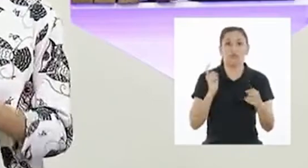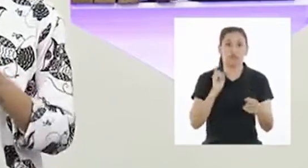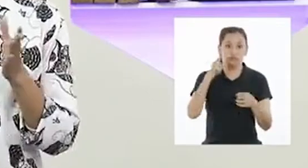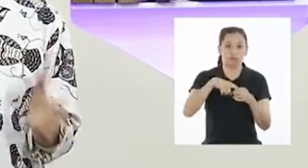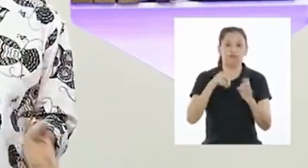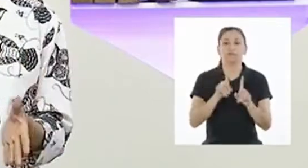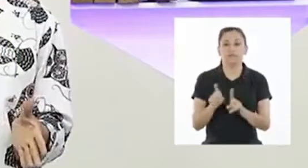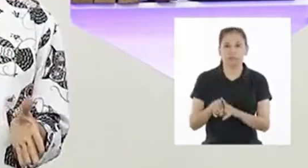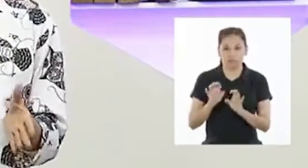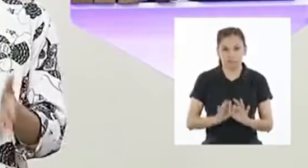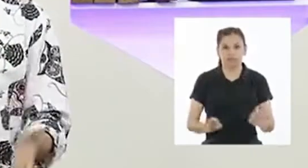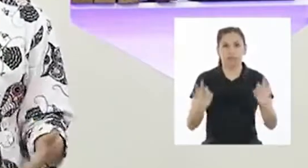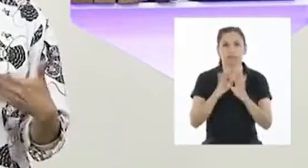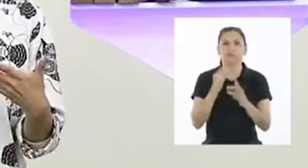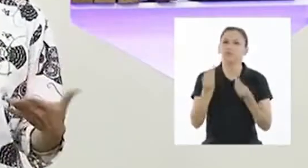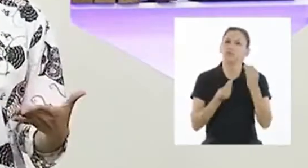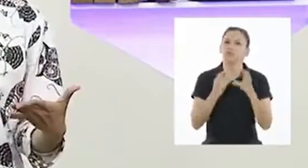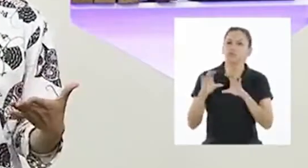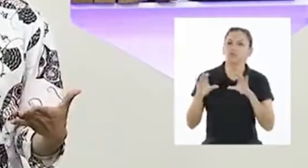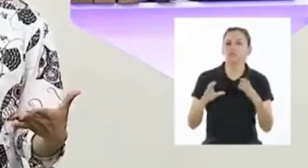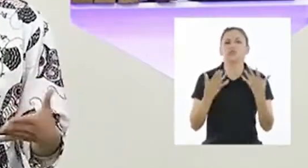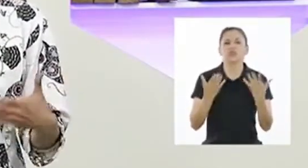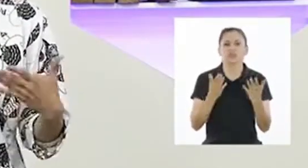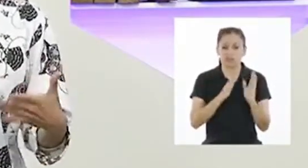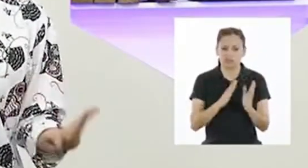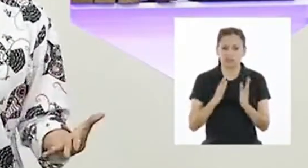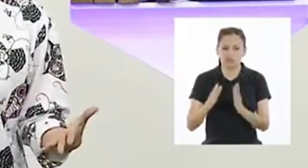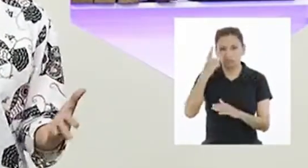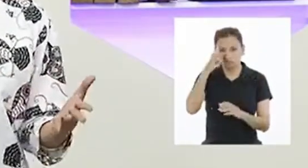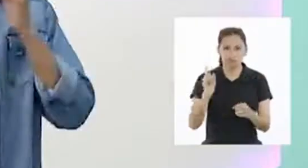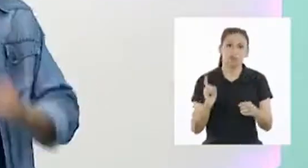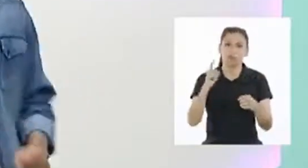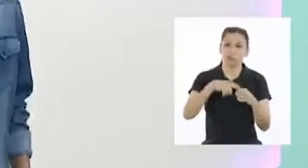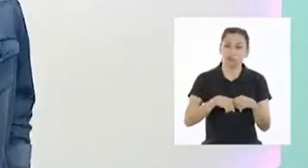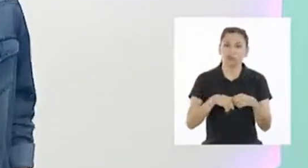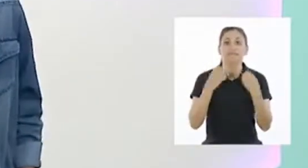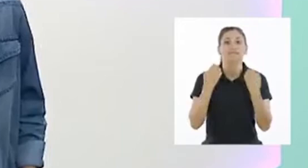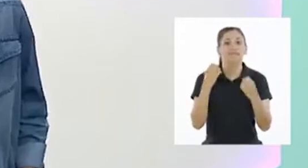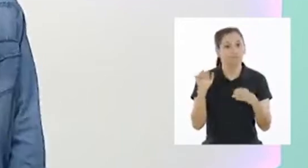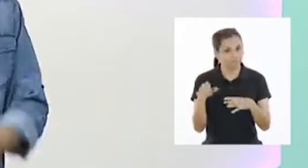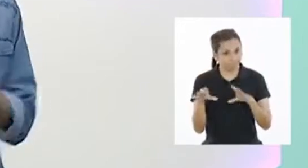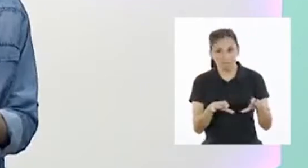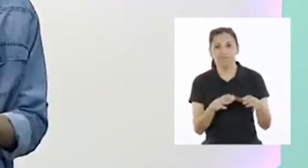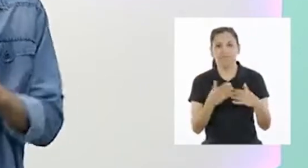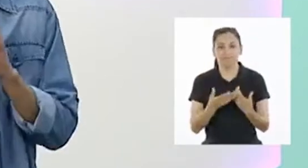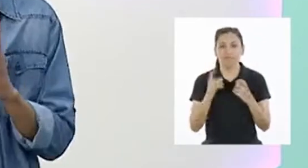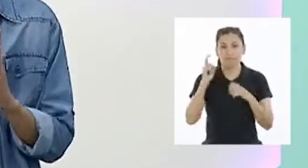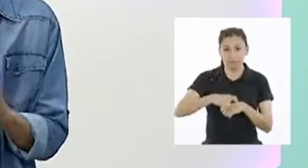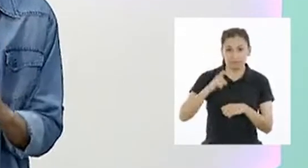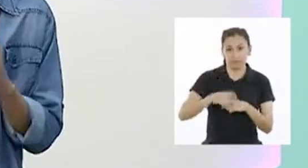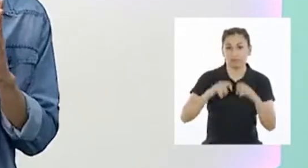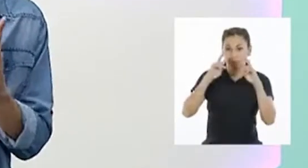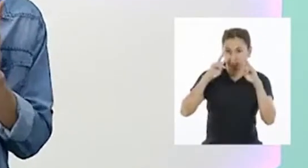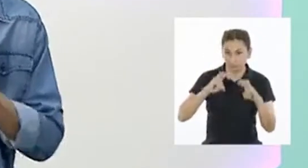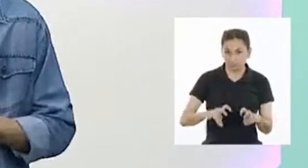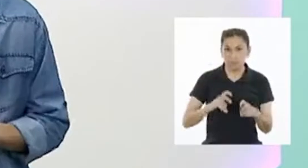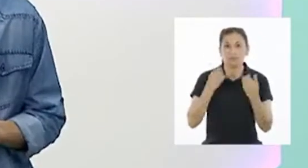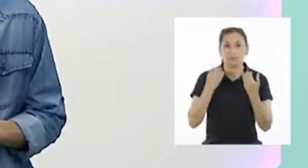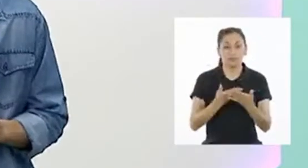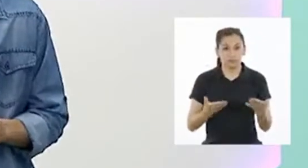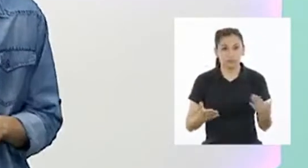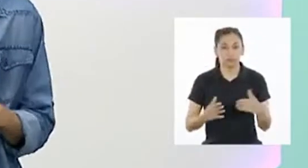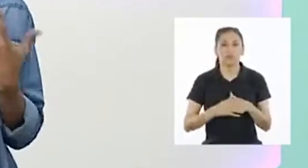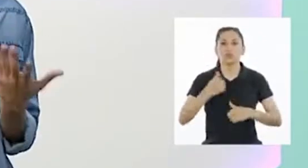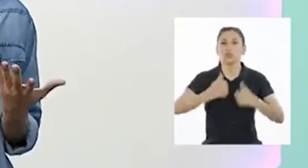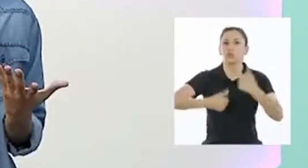participación también es importante. ¿Y cómo nos hemos organizado para participar? Hechos, compañera. Necesitamos investigar los hechos